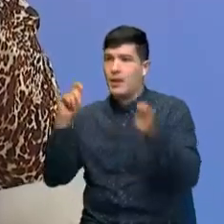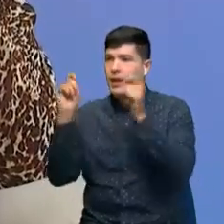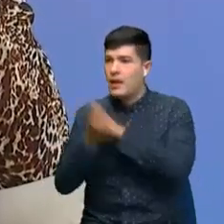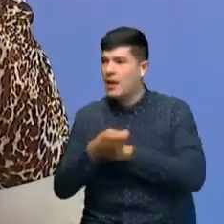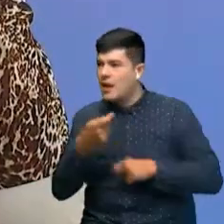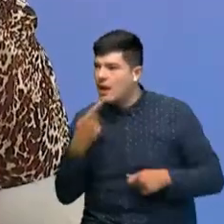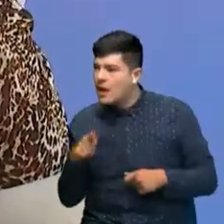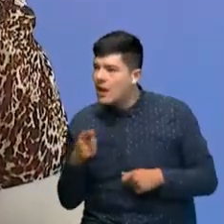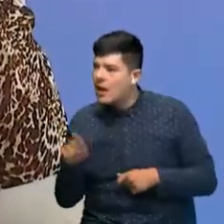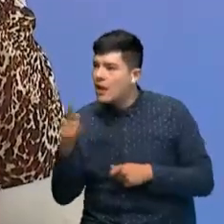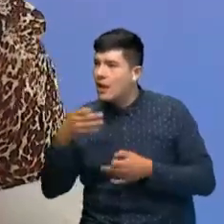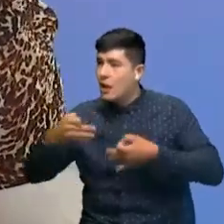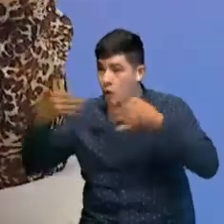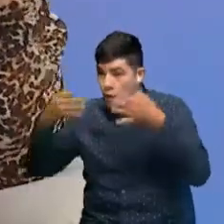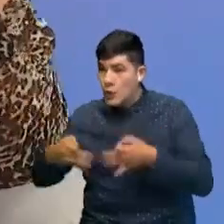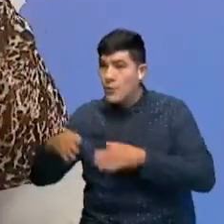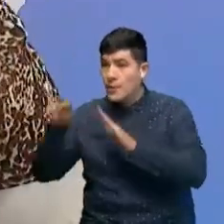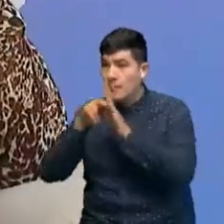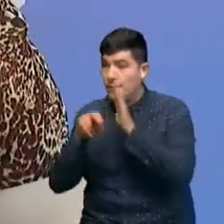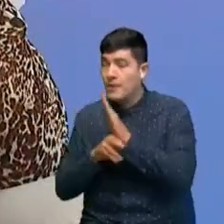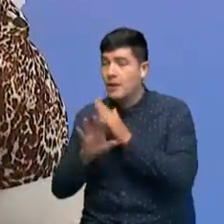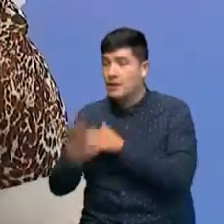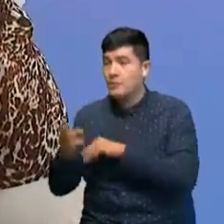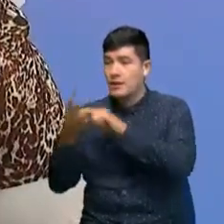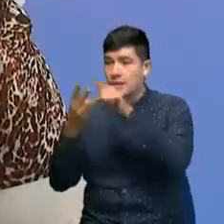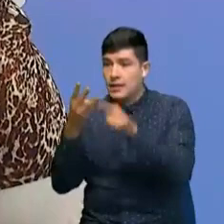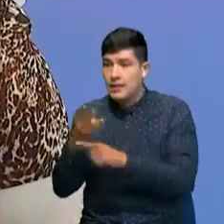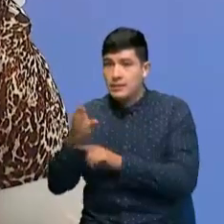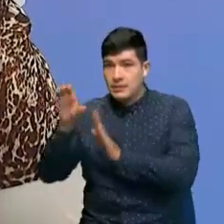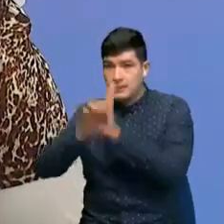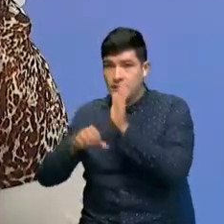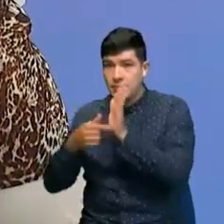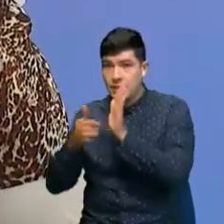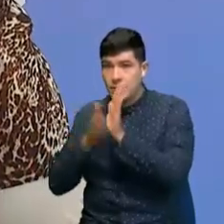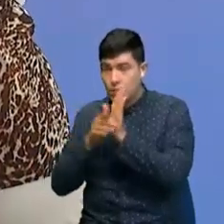decir, cumplir con los requisitos de estas 3 sentencias. Si